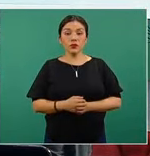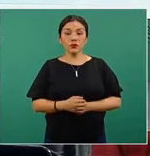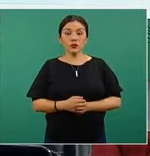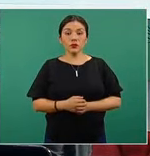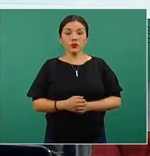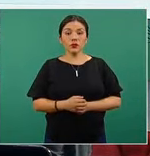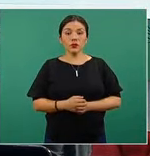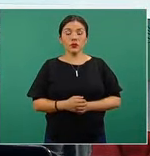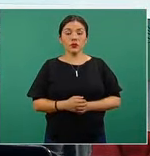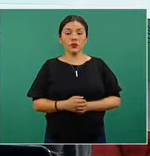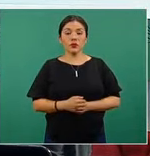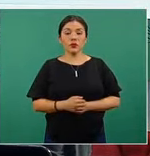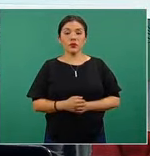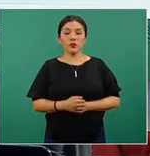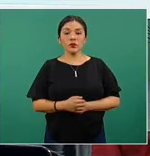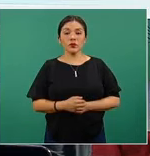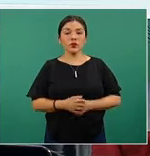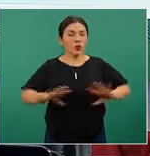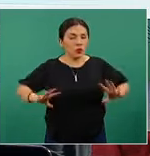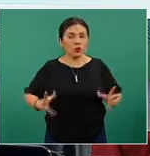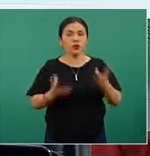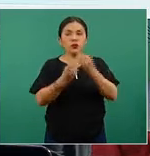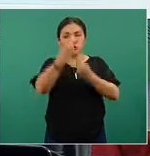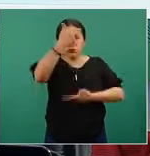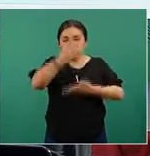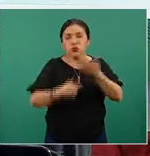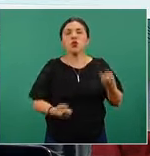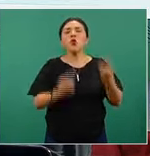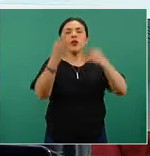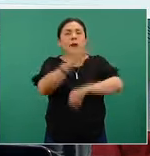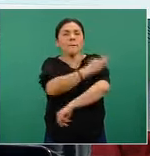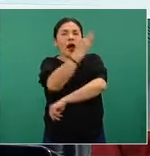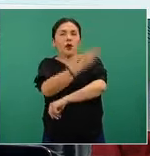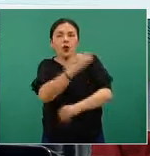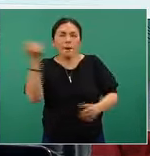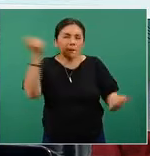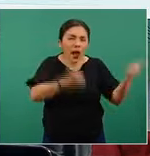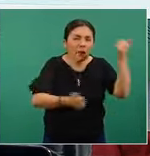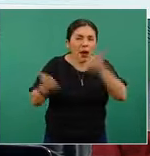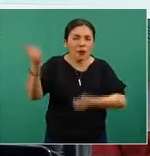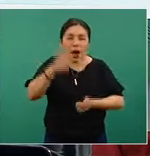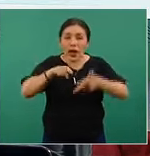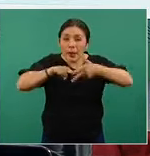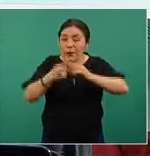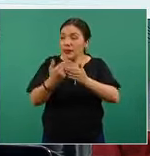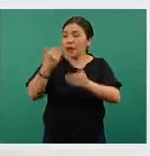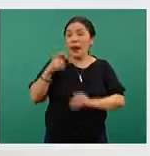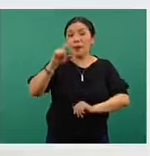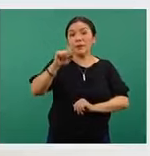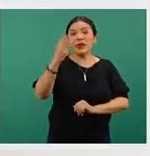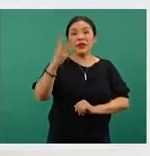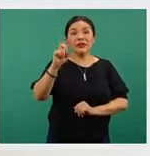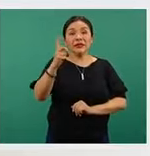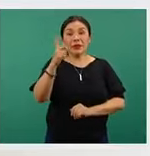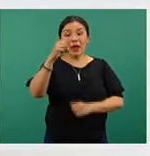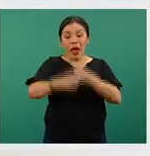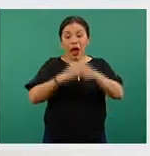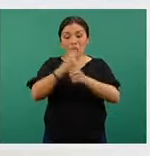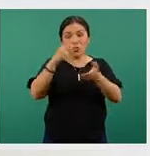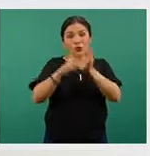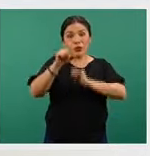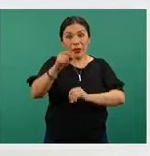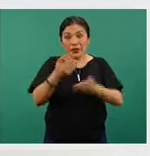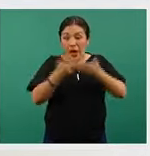cuando hacemos la distribución del total de dosis recibidas desde el 23 de diciembre de 2020 a la